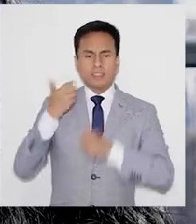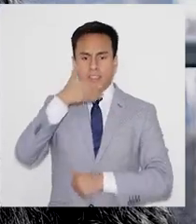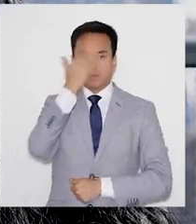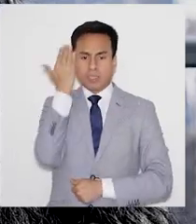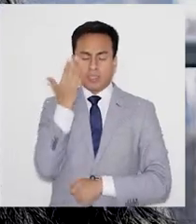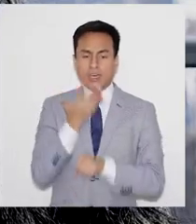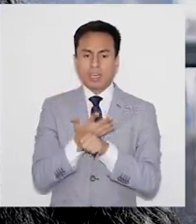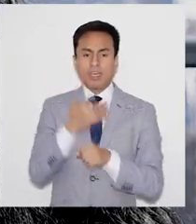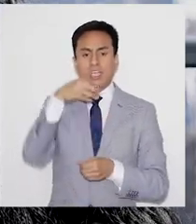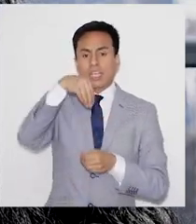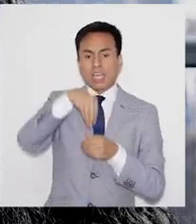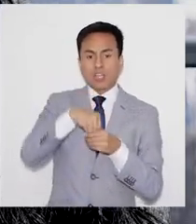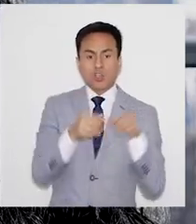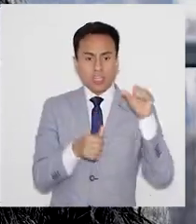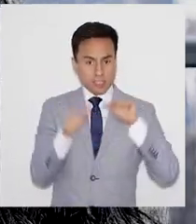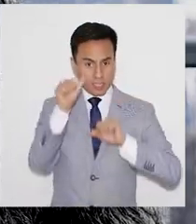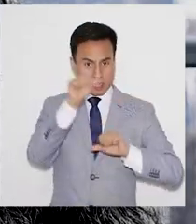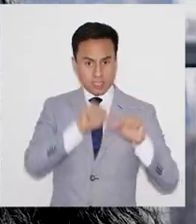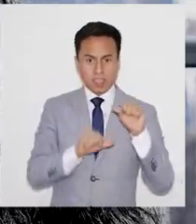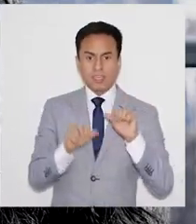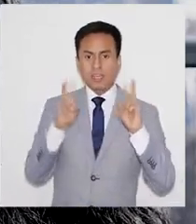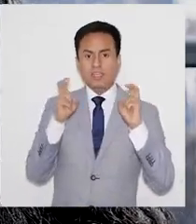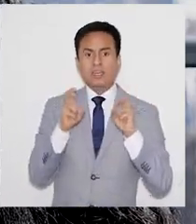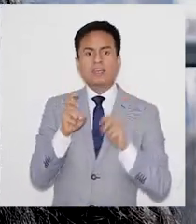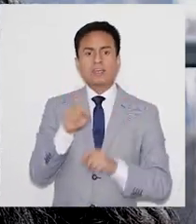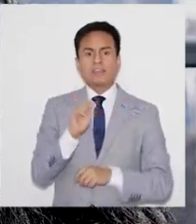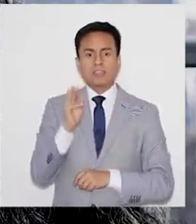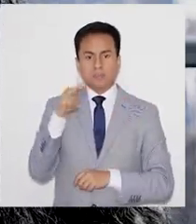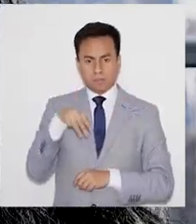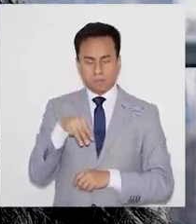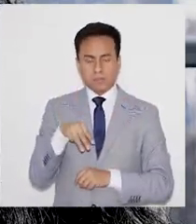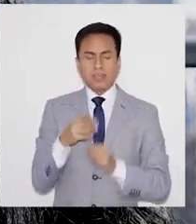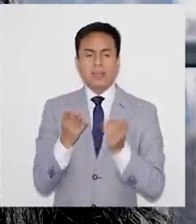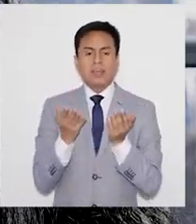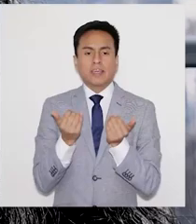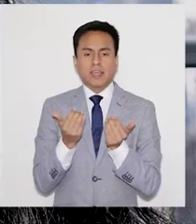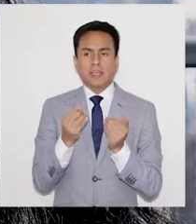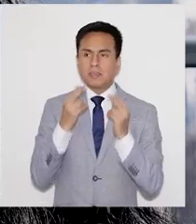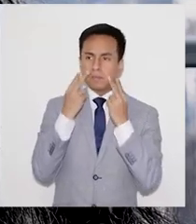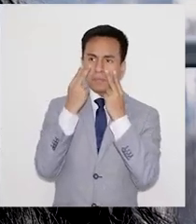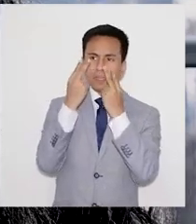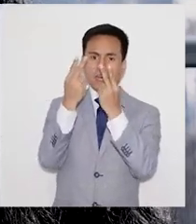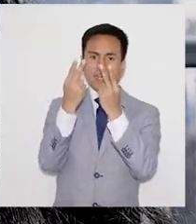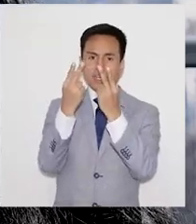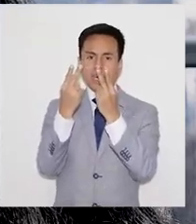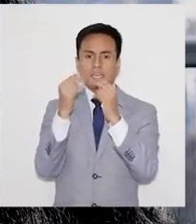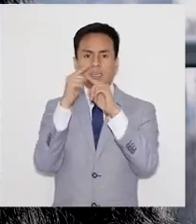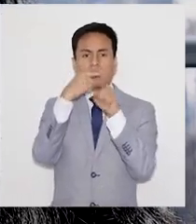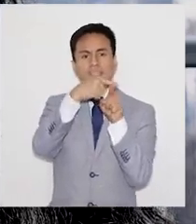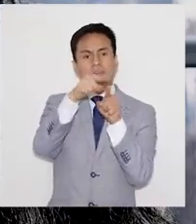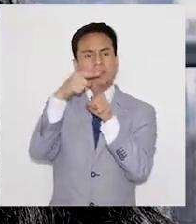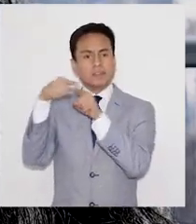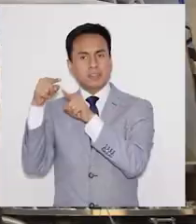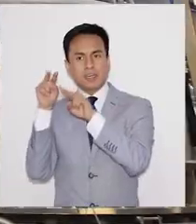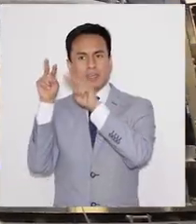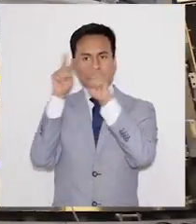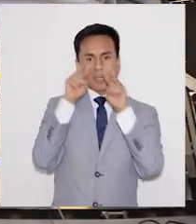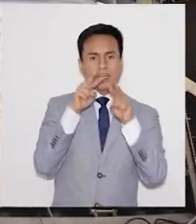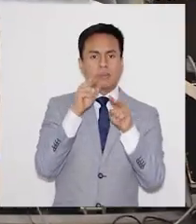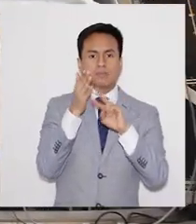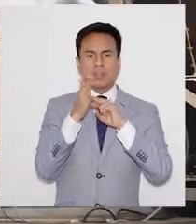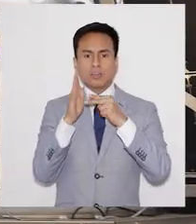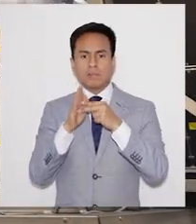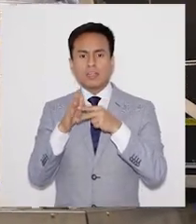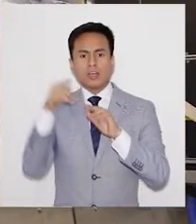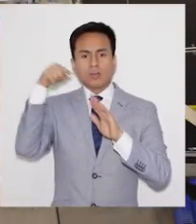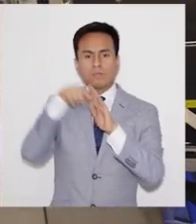disciplinas dentro de las ciencias y de las áreas STEM, requiere una mirada desde la diversidad para poder abordar los